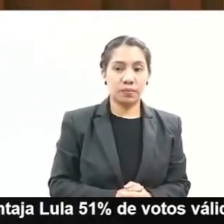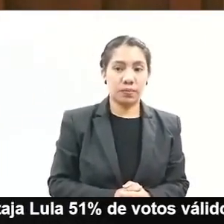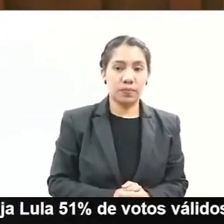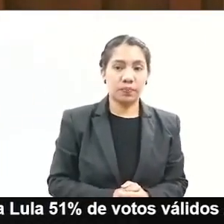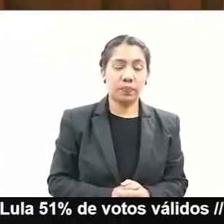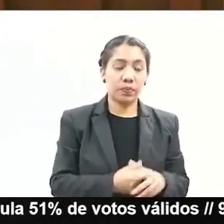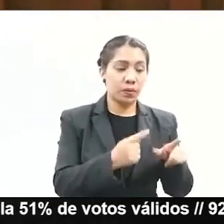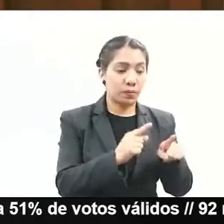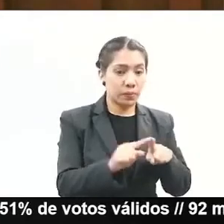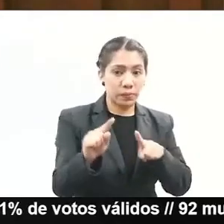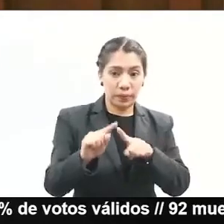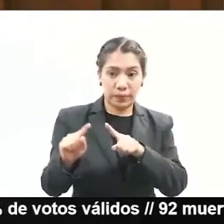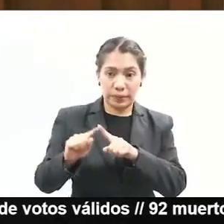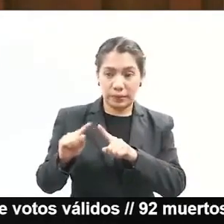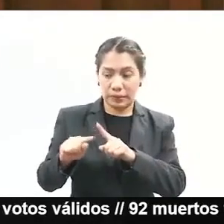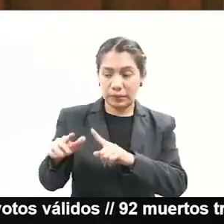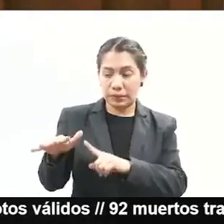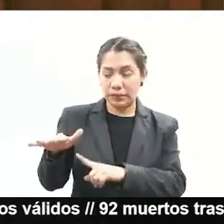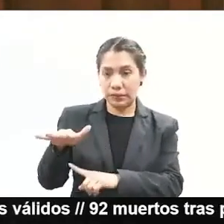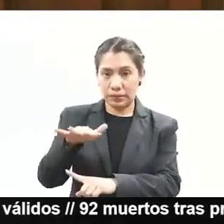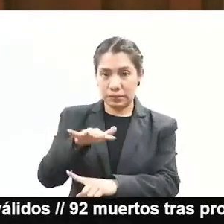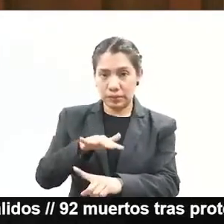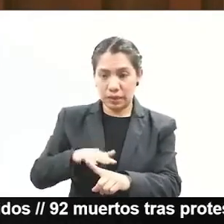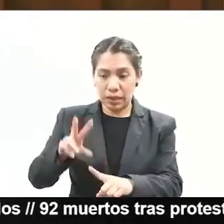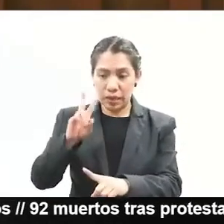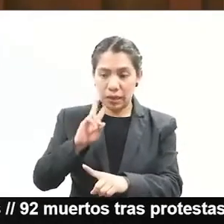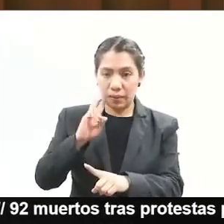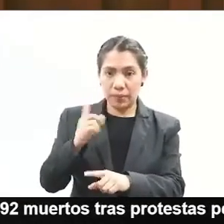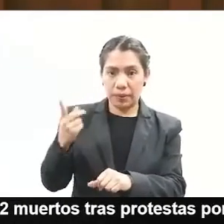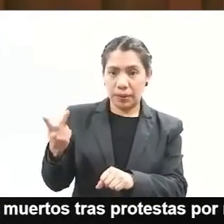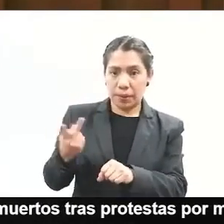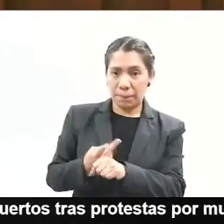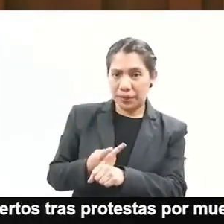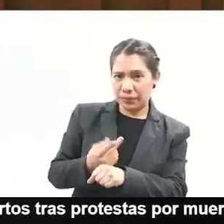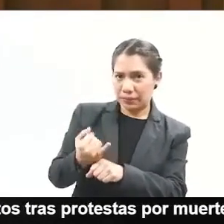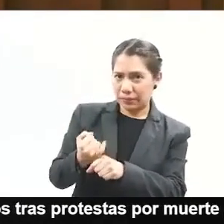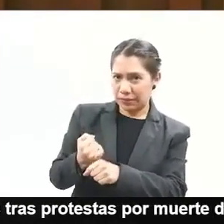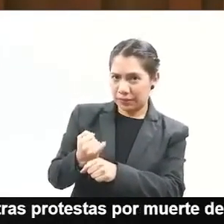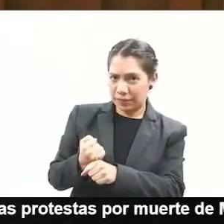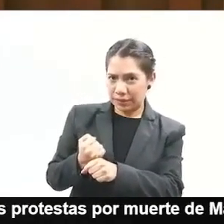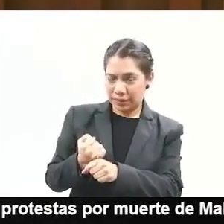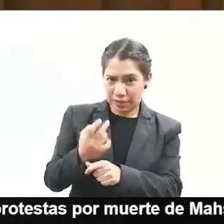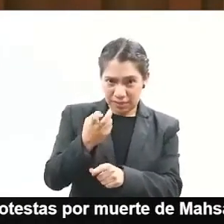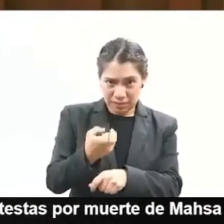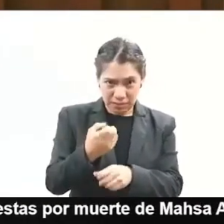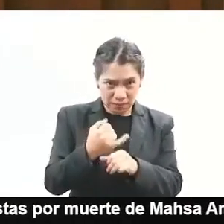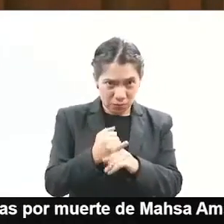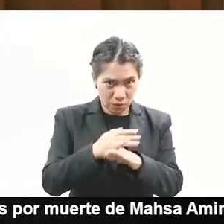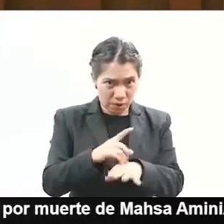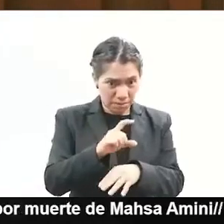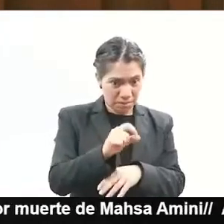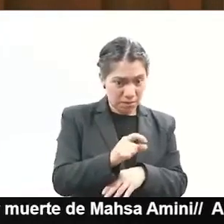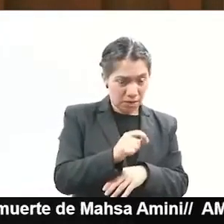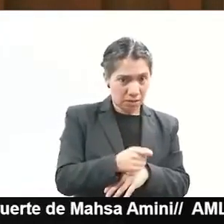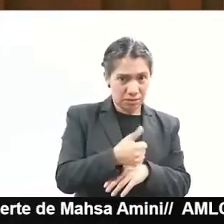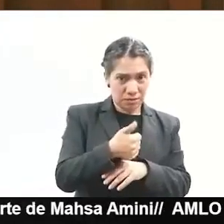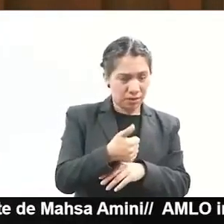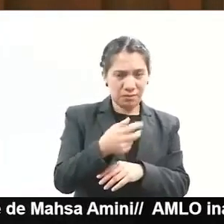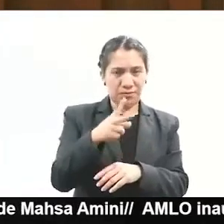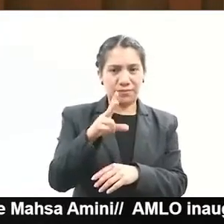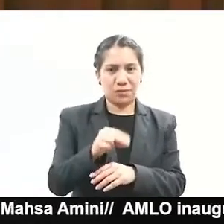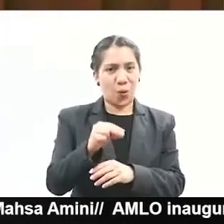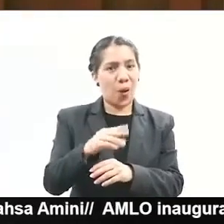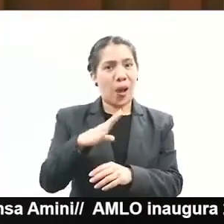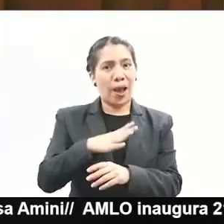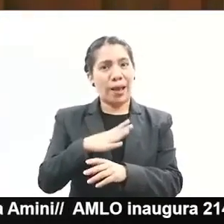que permitían operar en la zona. Es decir, que esta relación no venía de la noche del 26, sino una relación que venía de mucho tiempo antes y